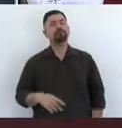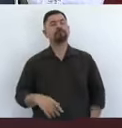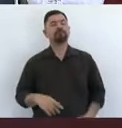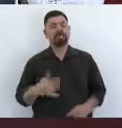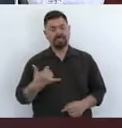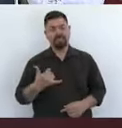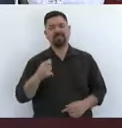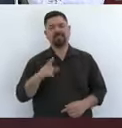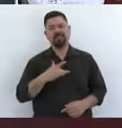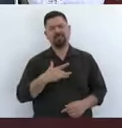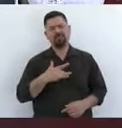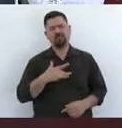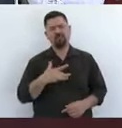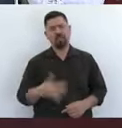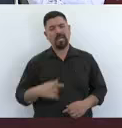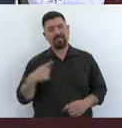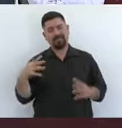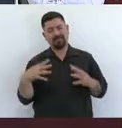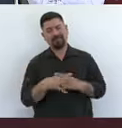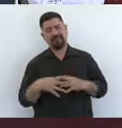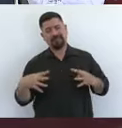que producen las guerras,